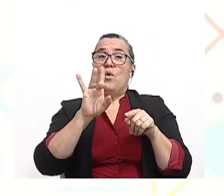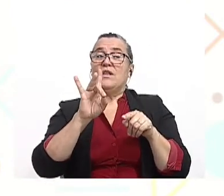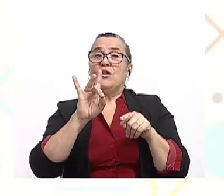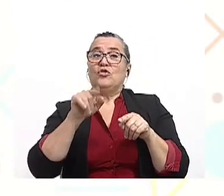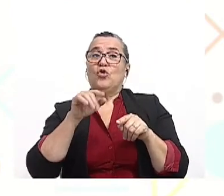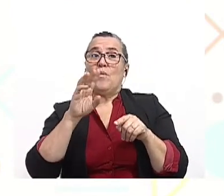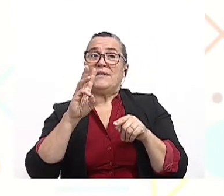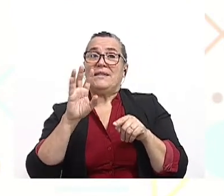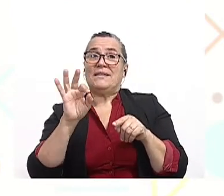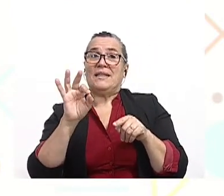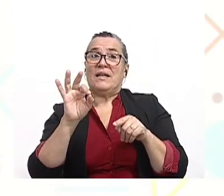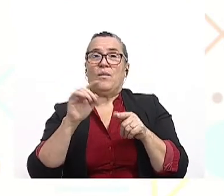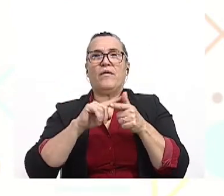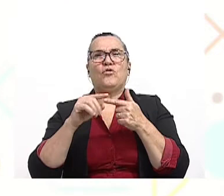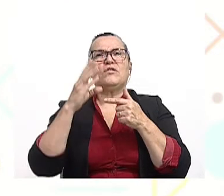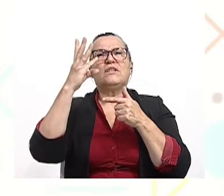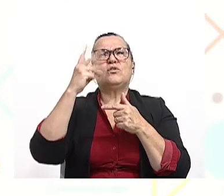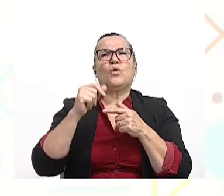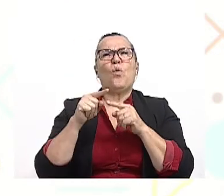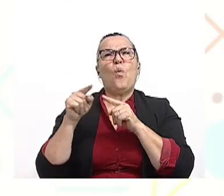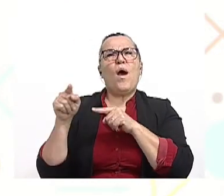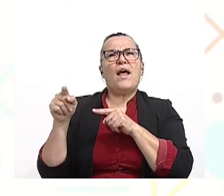Calculemos entonces nuestra